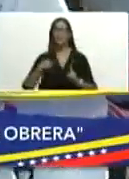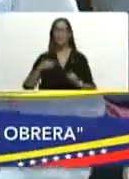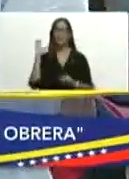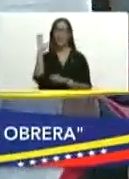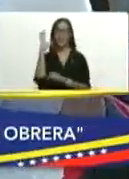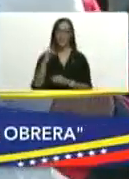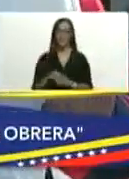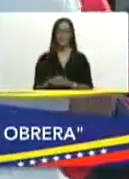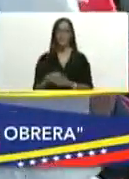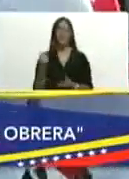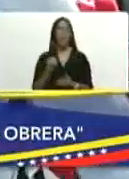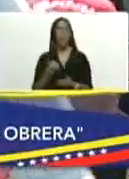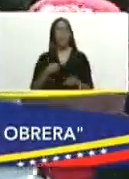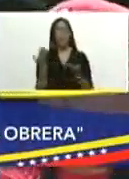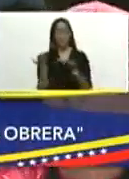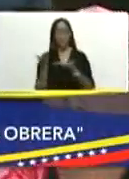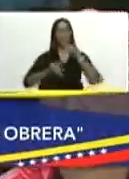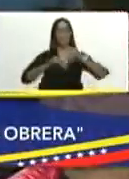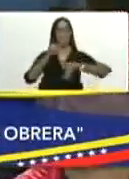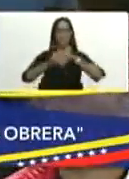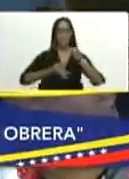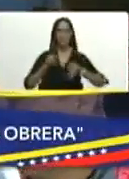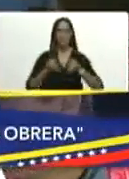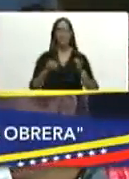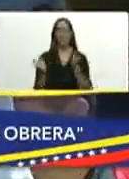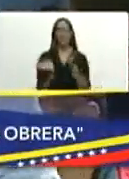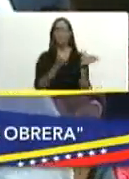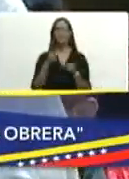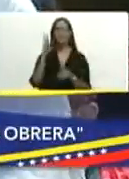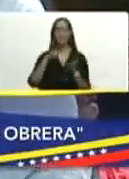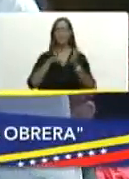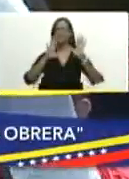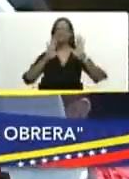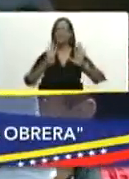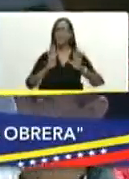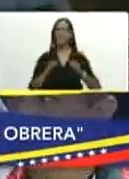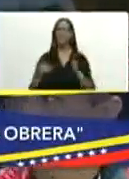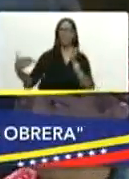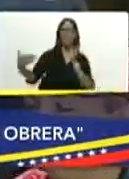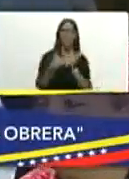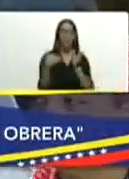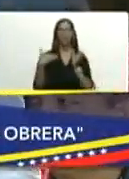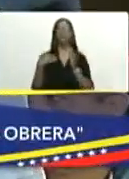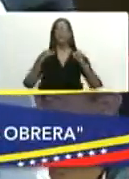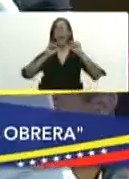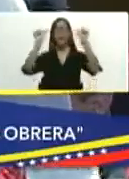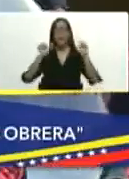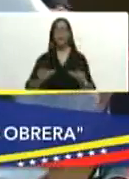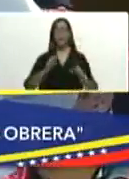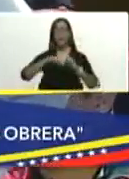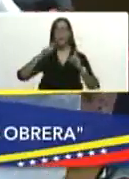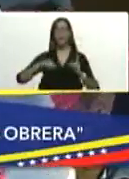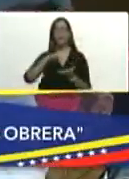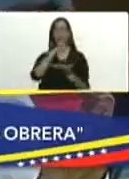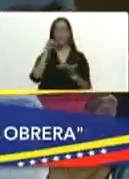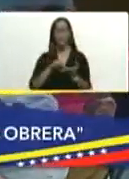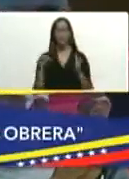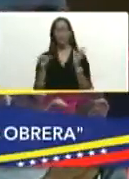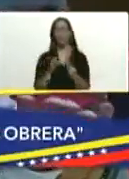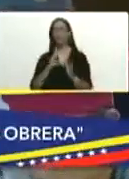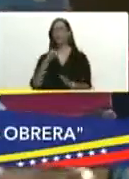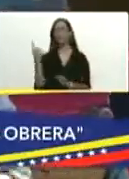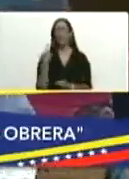como lo acaban de decir el en marzo del 2019 sufrimos un ataque al sistema eléctrico nacional donde no